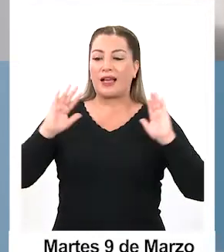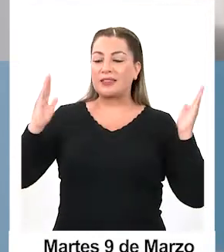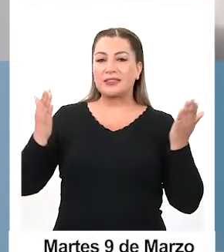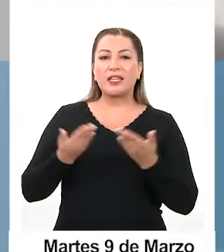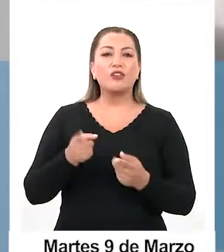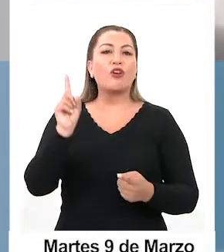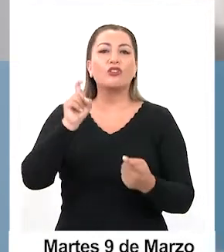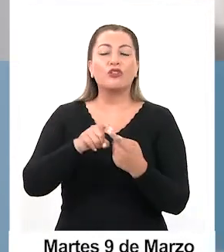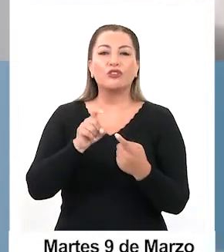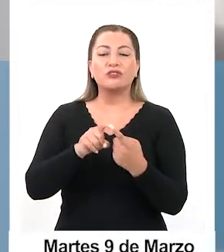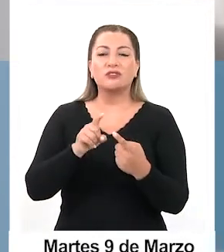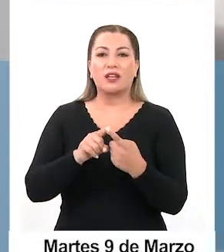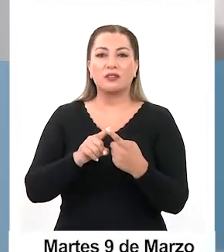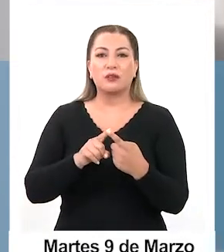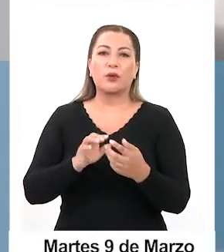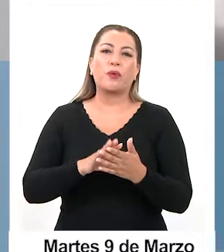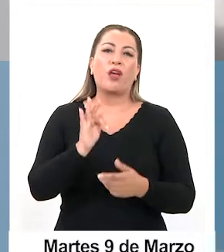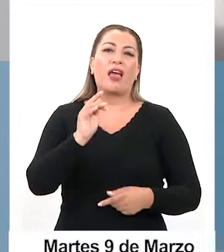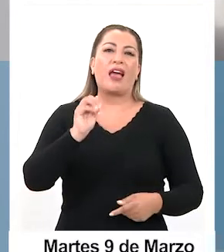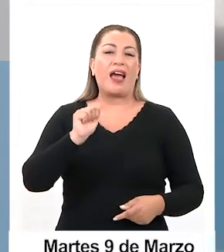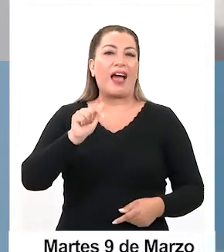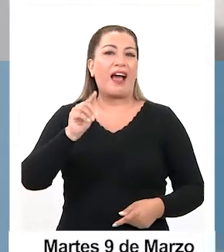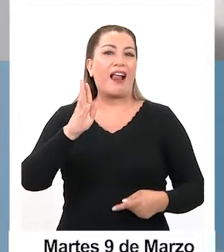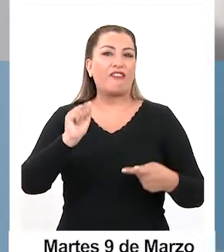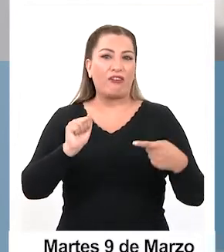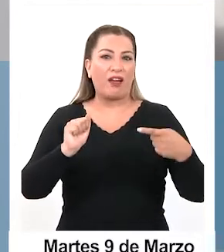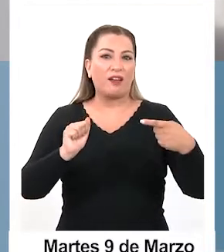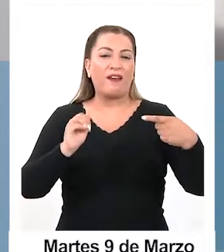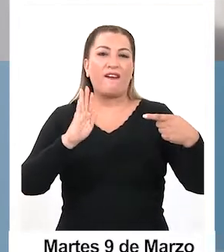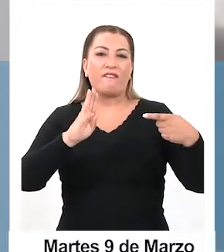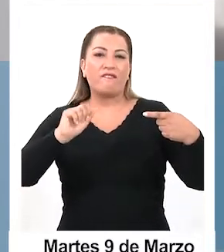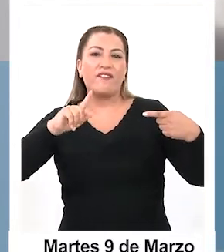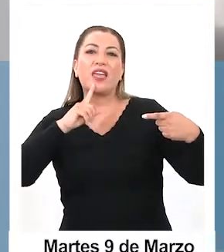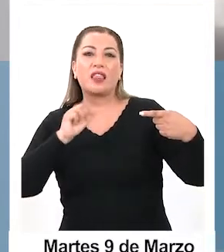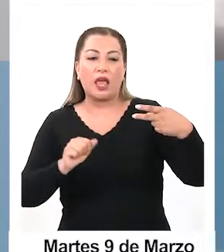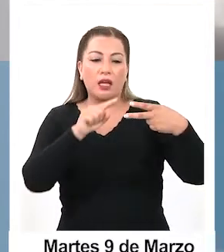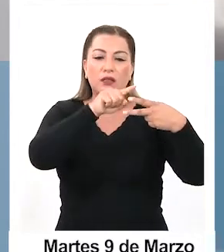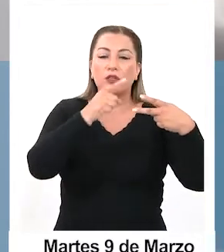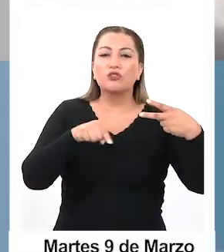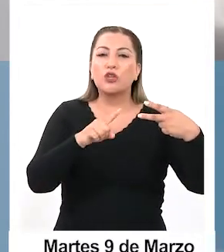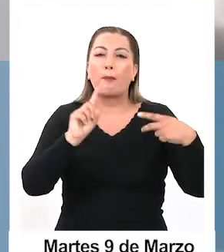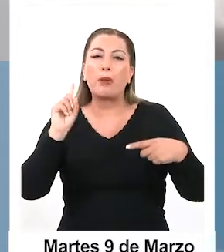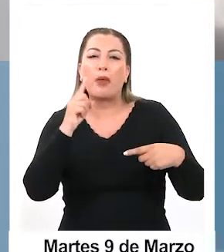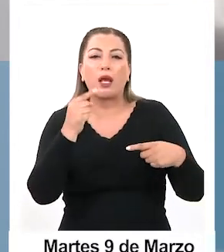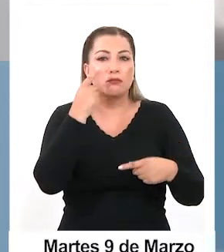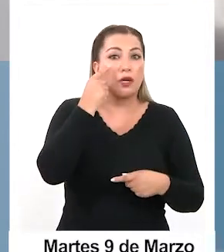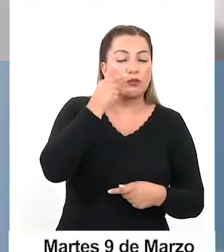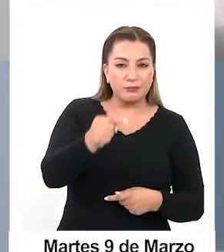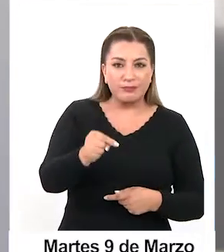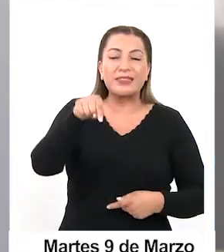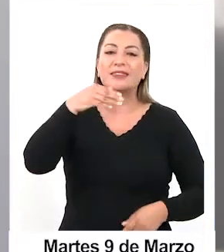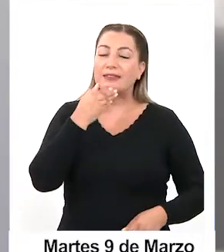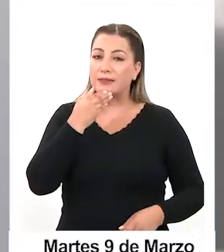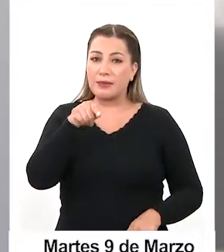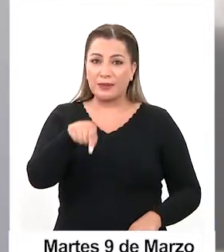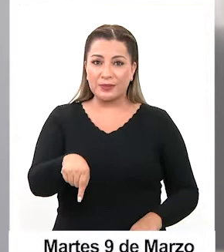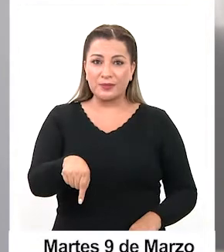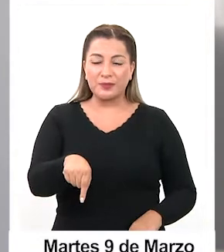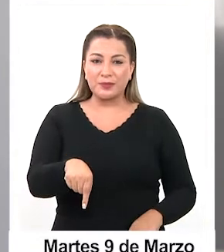transmisibilidad de la variante alfa, de la variante beta, que eran las primeras que empezábamos a conocer. Y desde esa perspectiva, sin duda